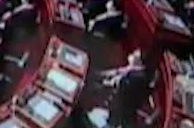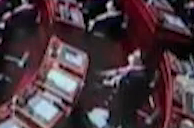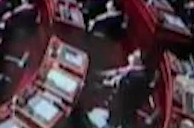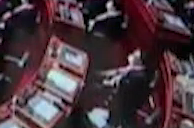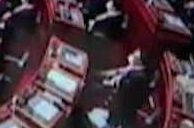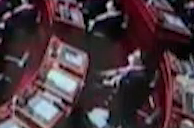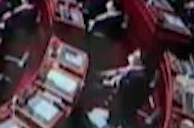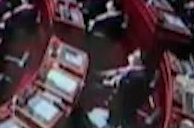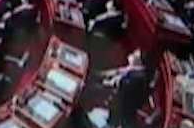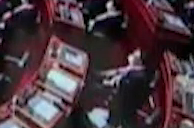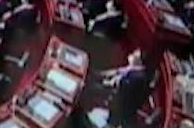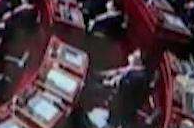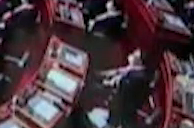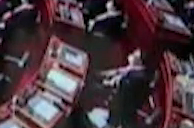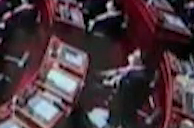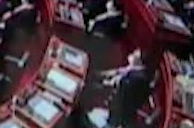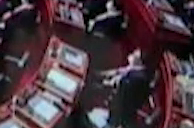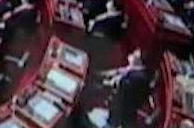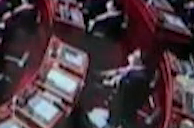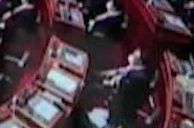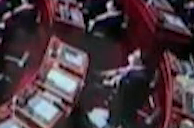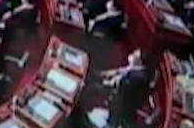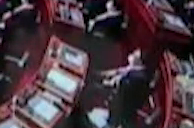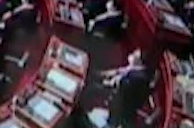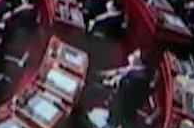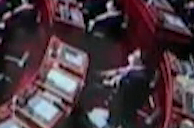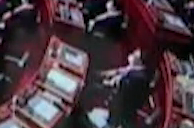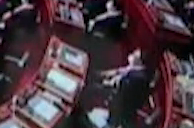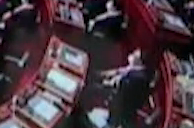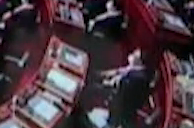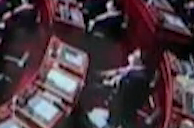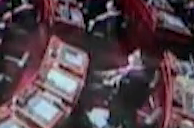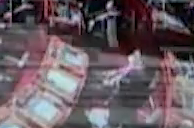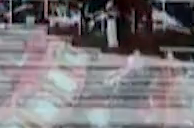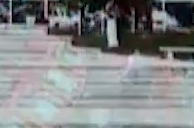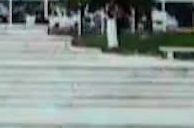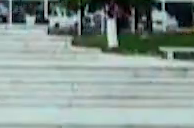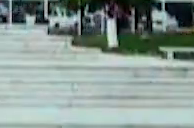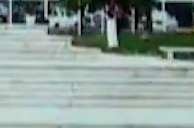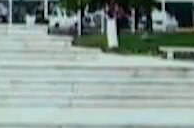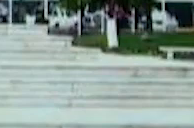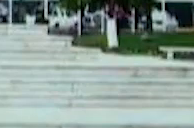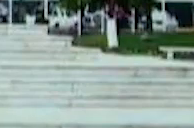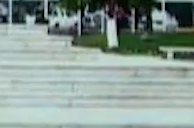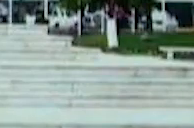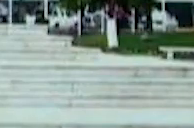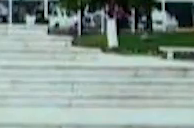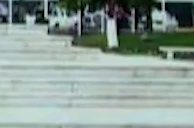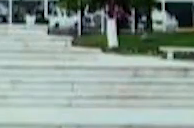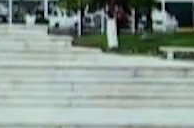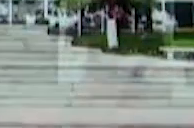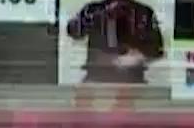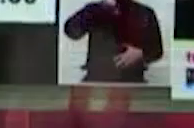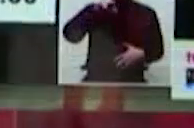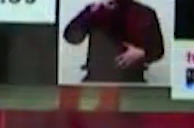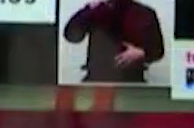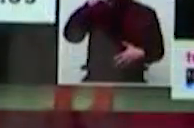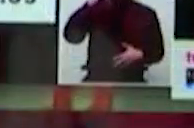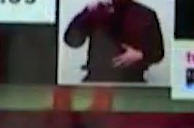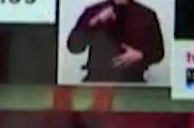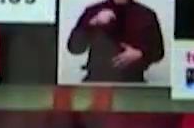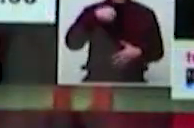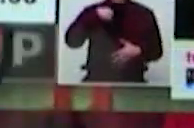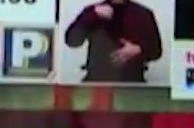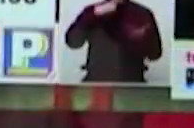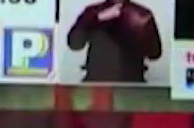anoche el debate de los candidatos a la alcaldía de Lima? ¿Quién ganó? ¿Quién ganó? No lo sé. Pero sí sé